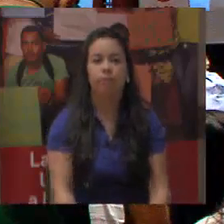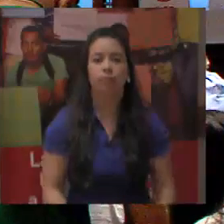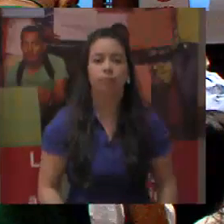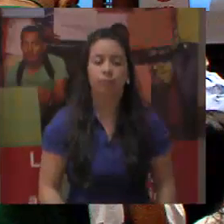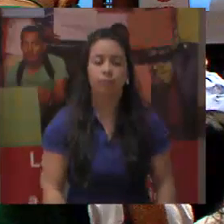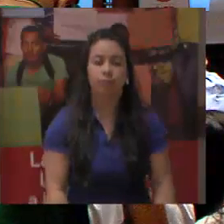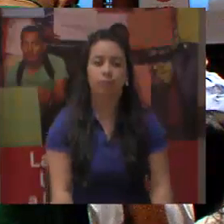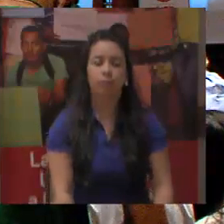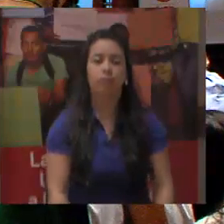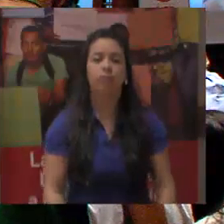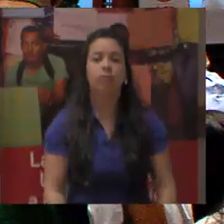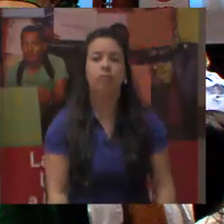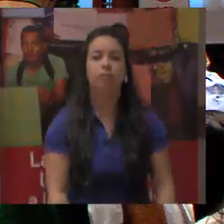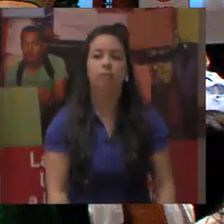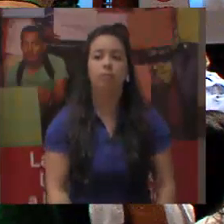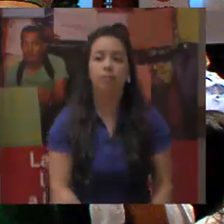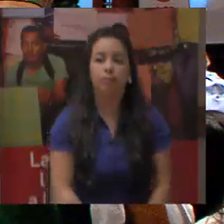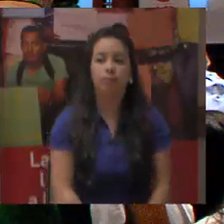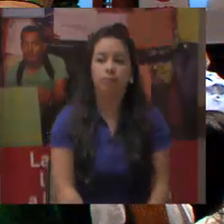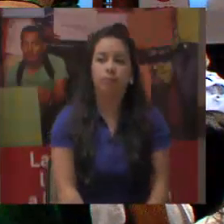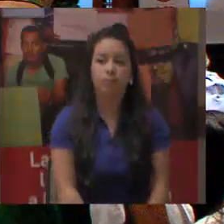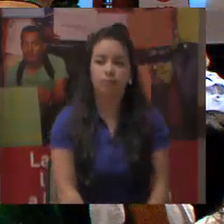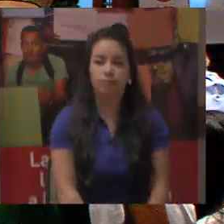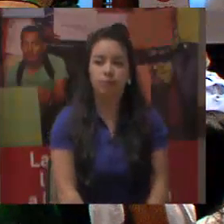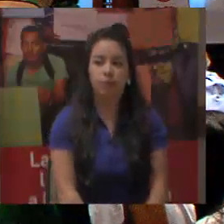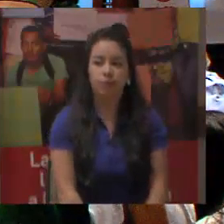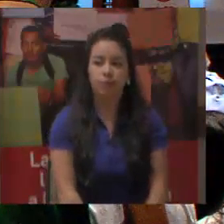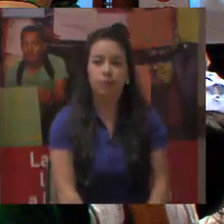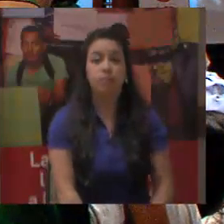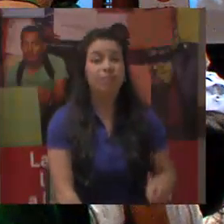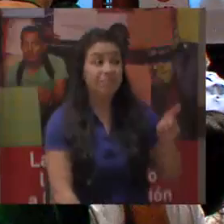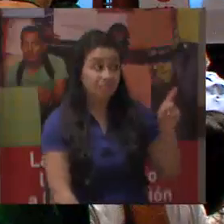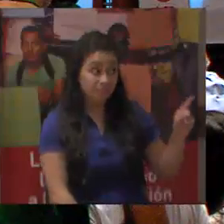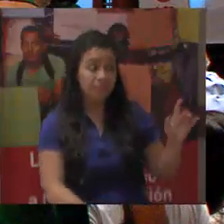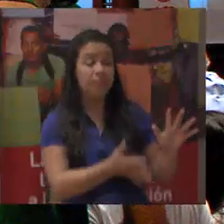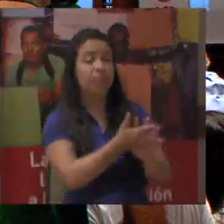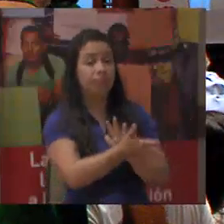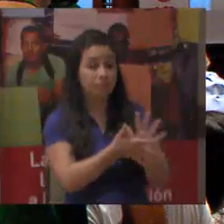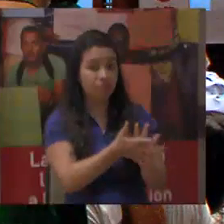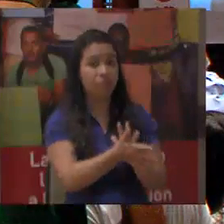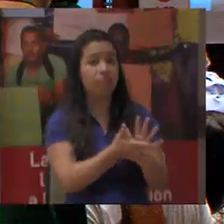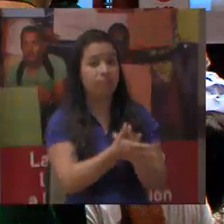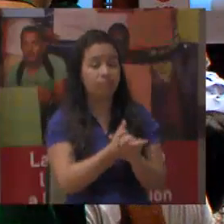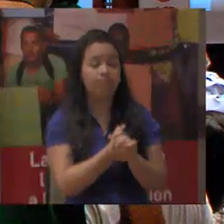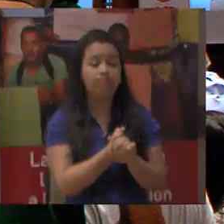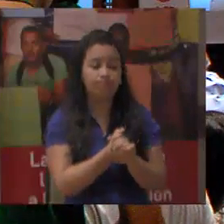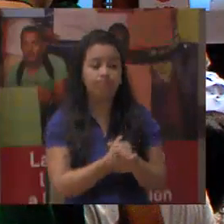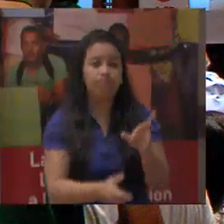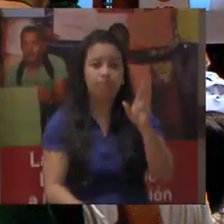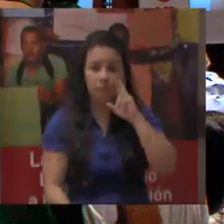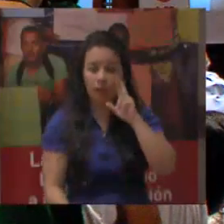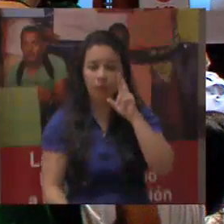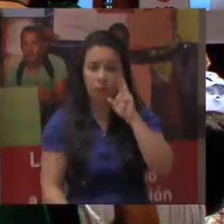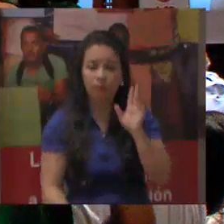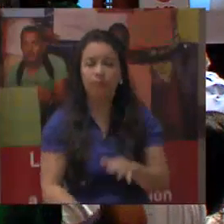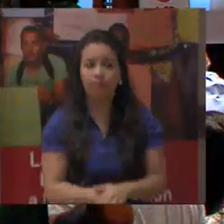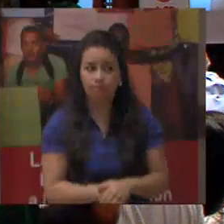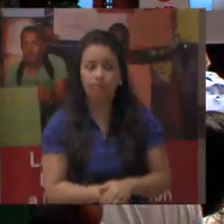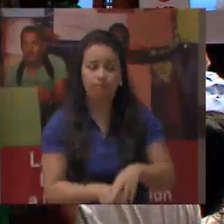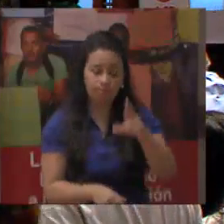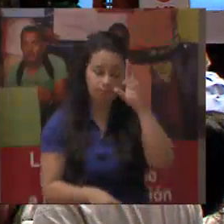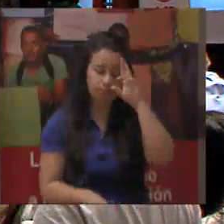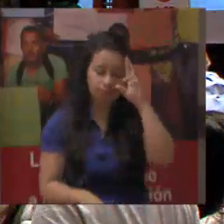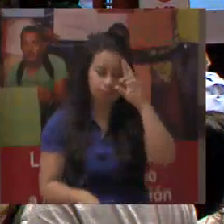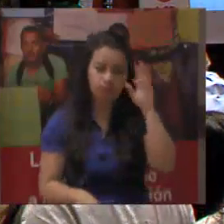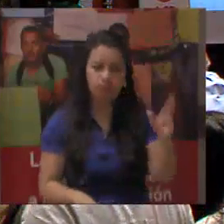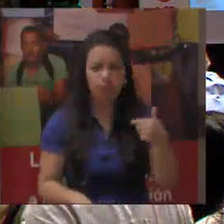Yo en la línea que dice Alejo, estoy convencido de eso. Yo he hecho parte de distintas organizaciones